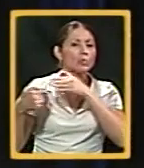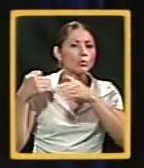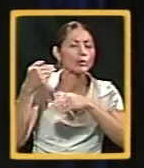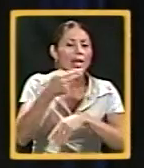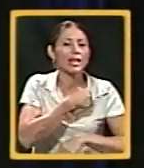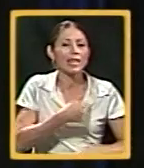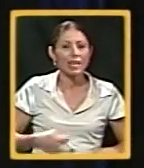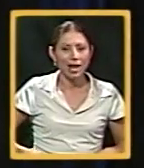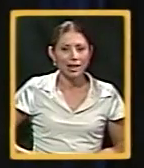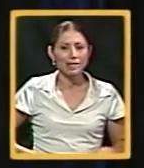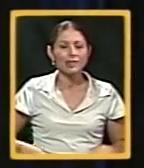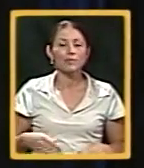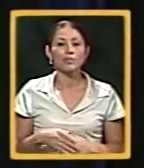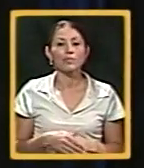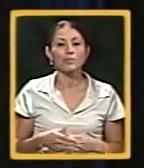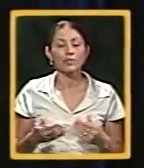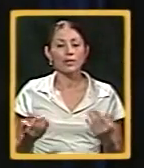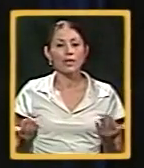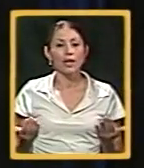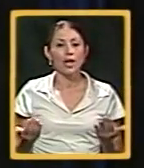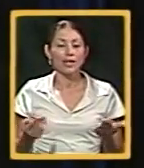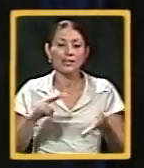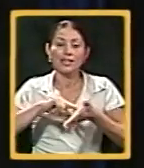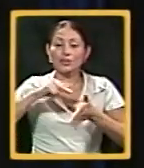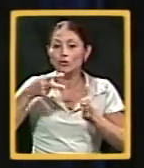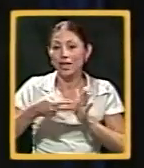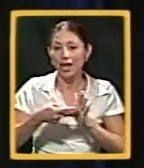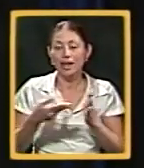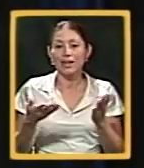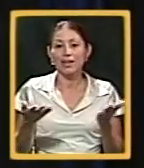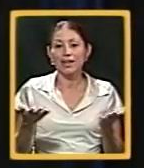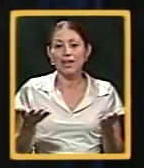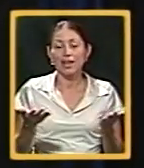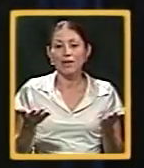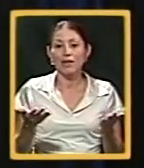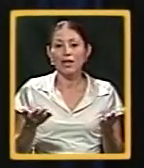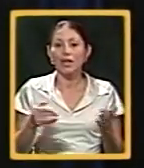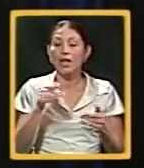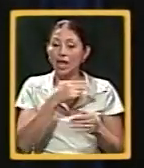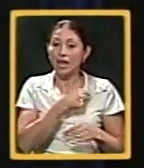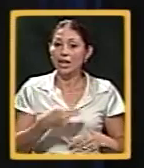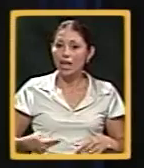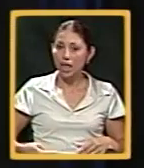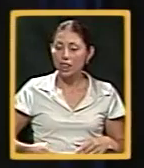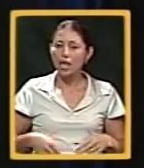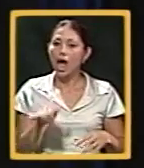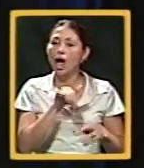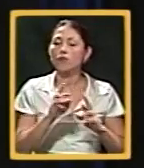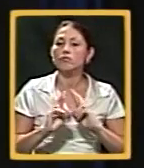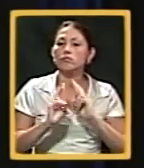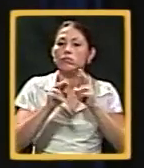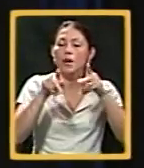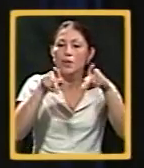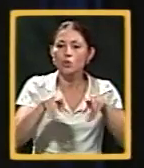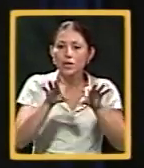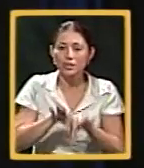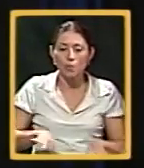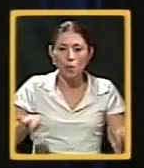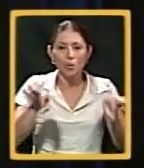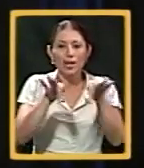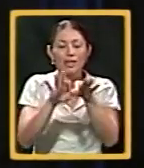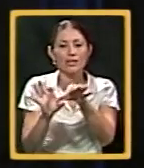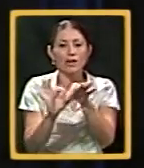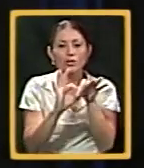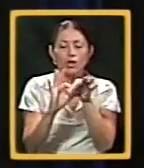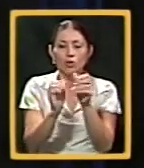Bueno, pues sí. O sea que ha producido figuras muy destacadas en el campo de la educación y en otras